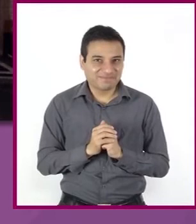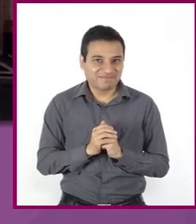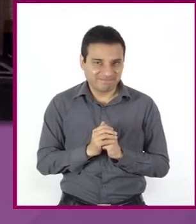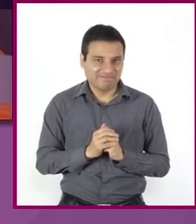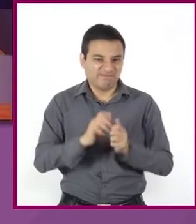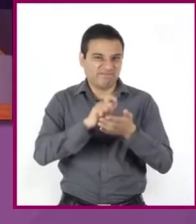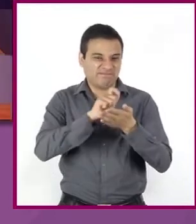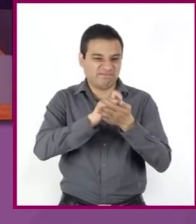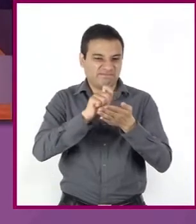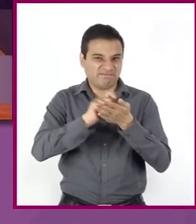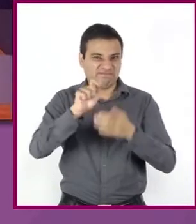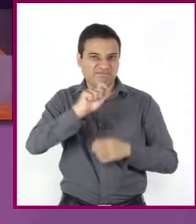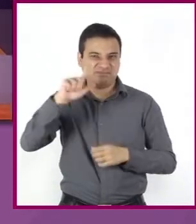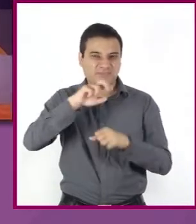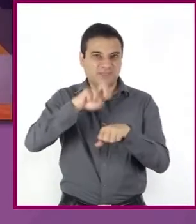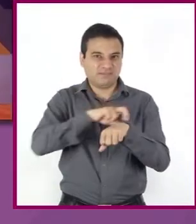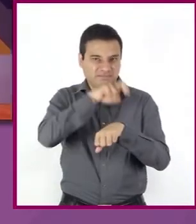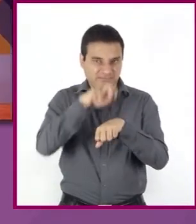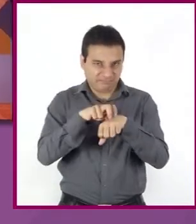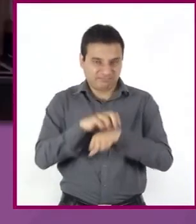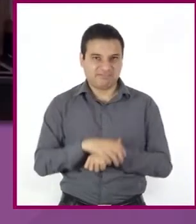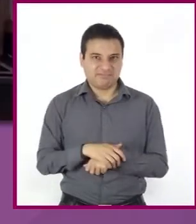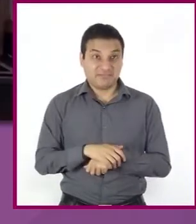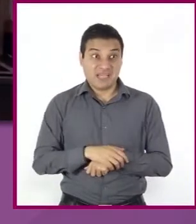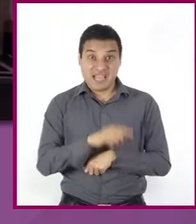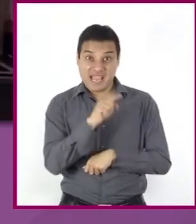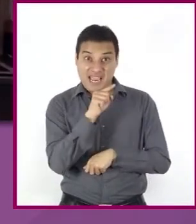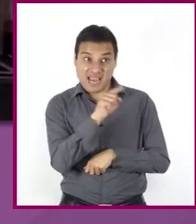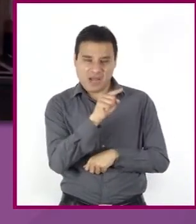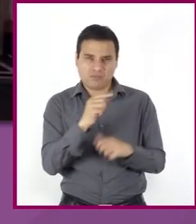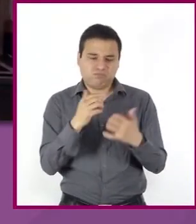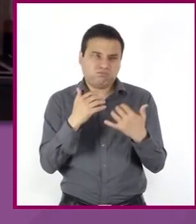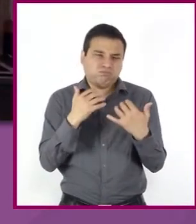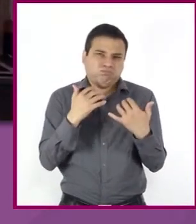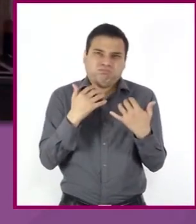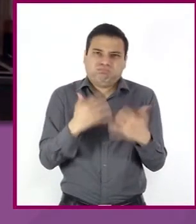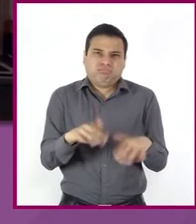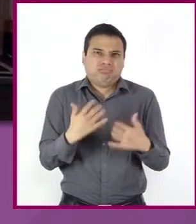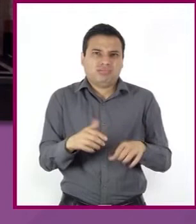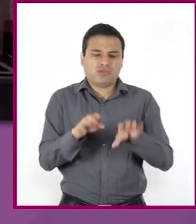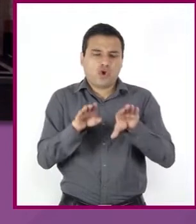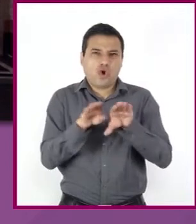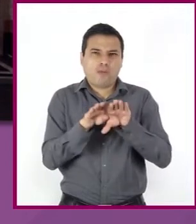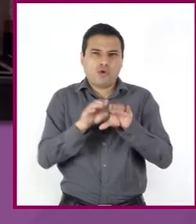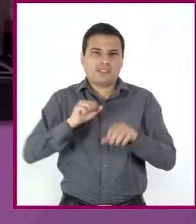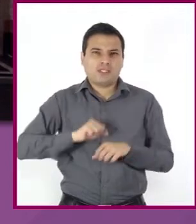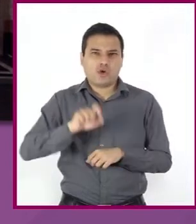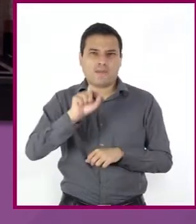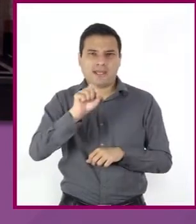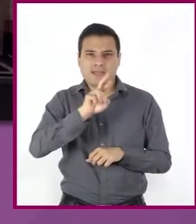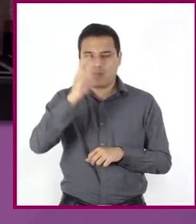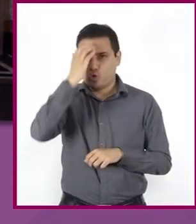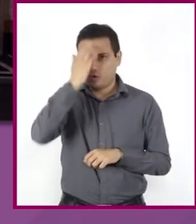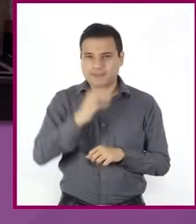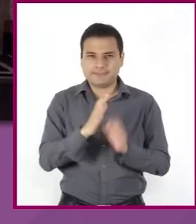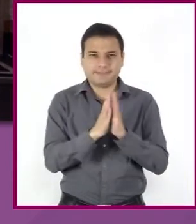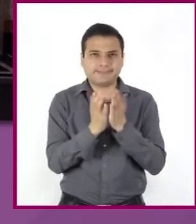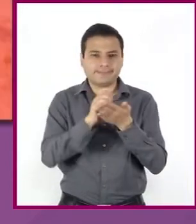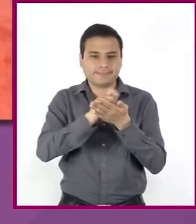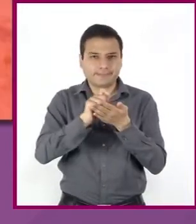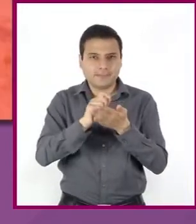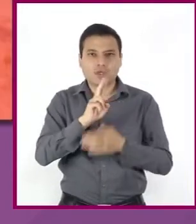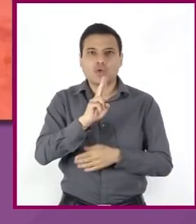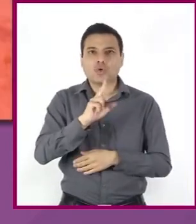escritor irlandés, considerado uno de los más grandes del siglo XX. Entre sus obras destaca